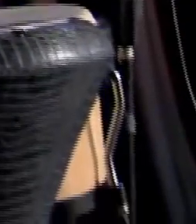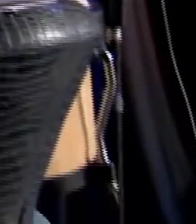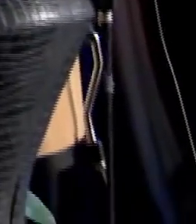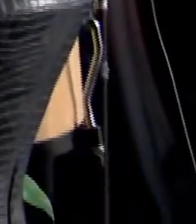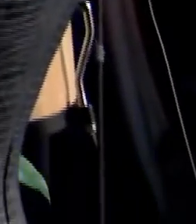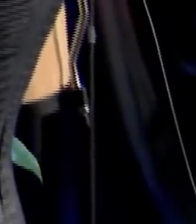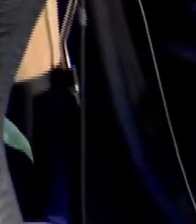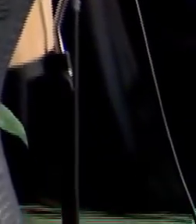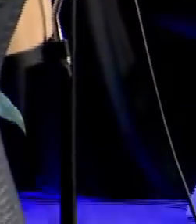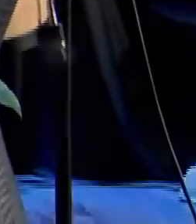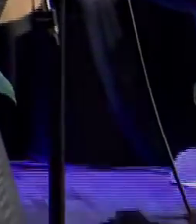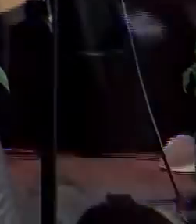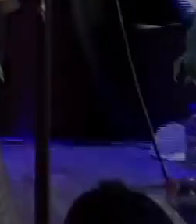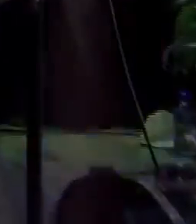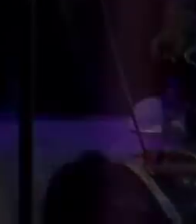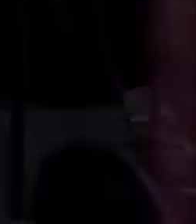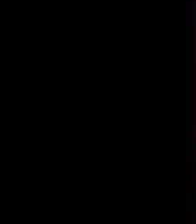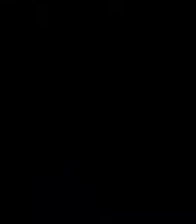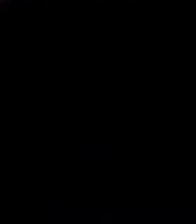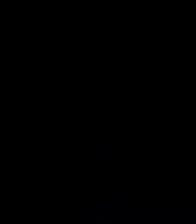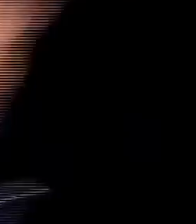destino.